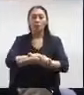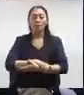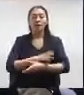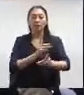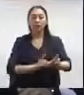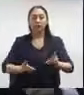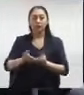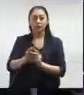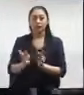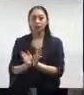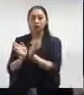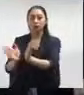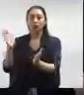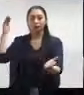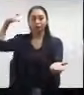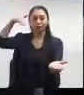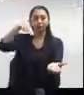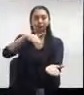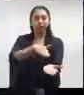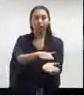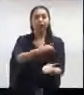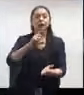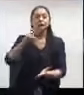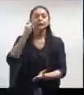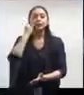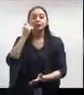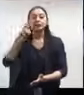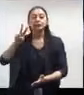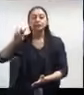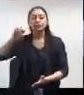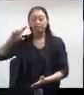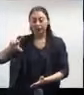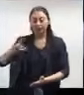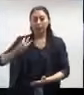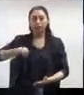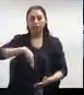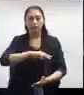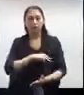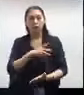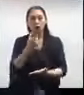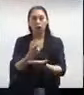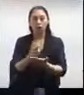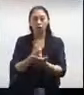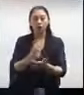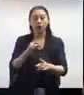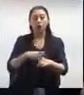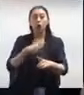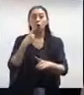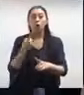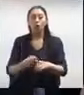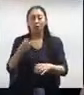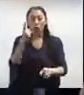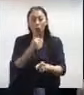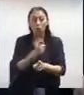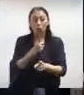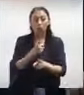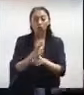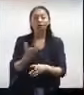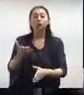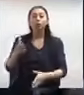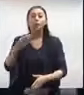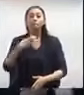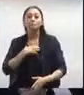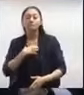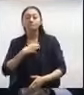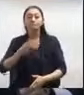Dirección General de Aeronáutica Civil del Ministerio de Economía, cuando lo correcto es que pertenece